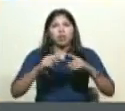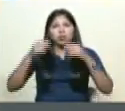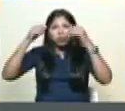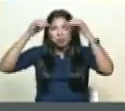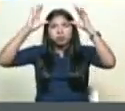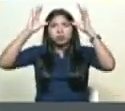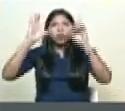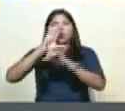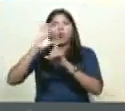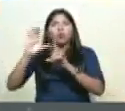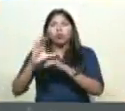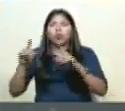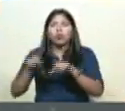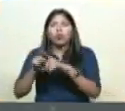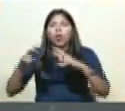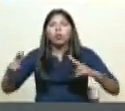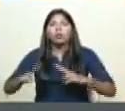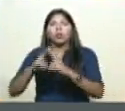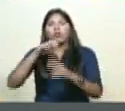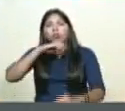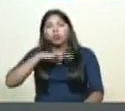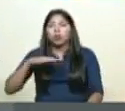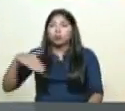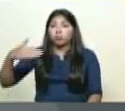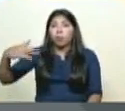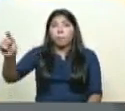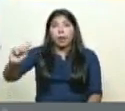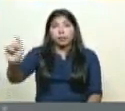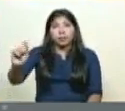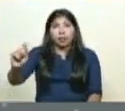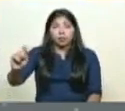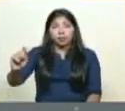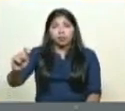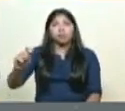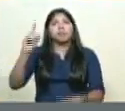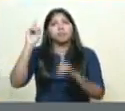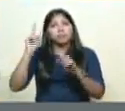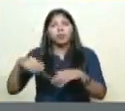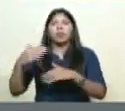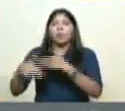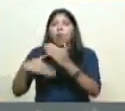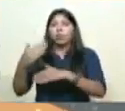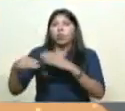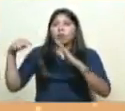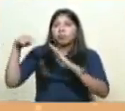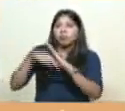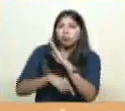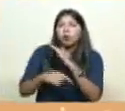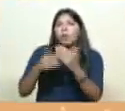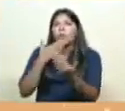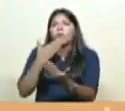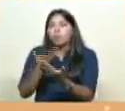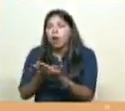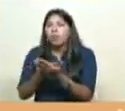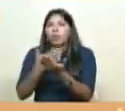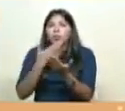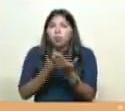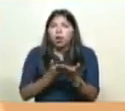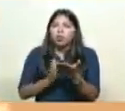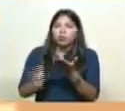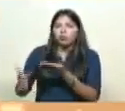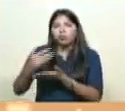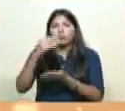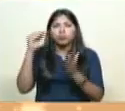para el encuentro histórico que nos toca en los próximos meses, seguir profundizando en esos planteamientos de fondo para reactivar la